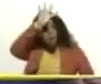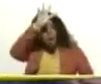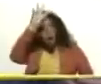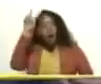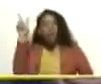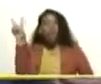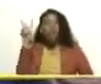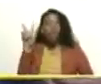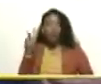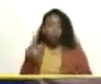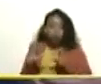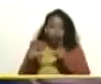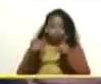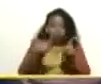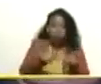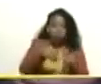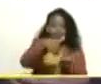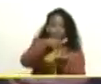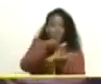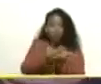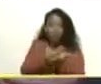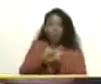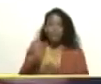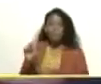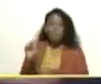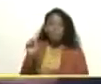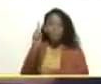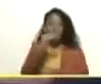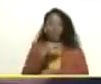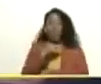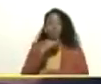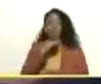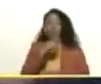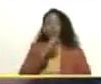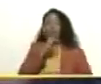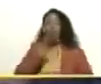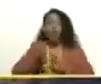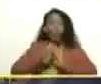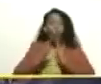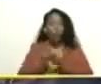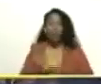certificada la principal reserva de oro del mundo